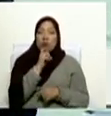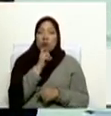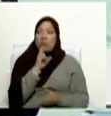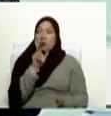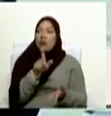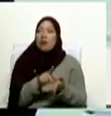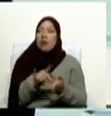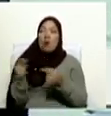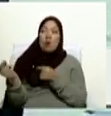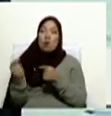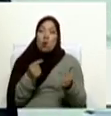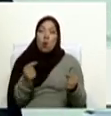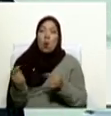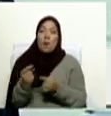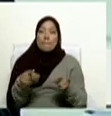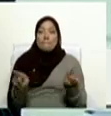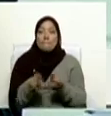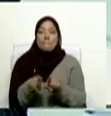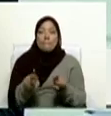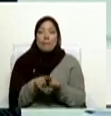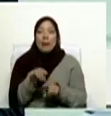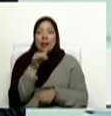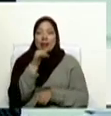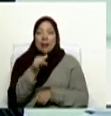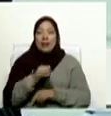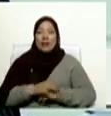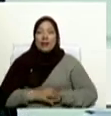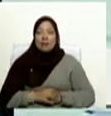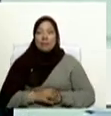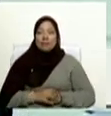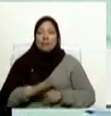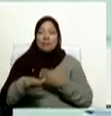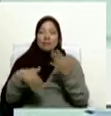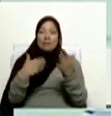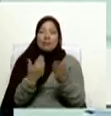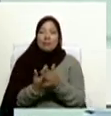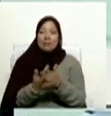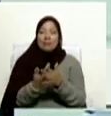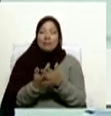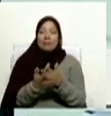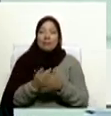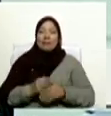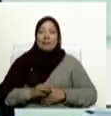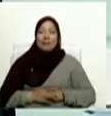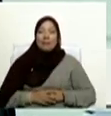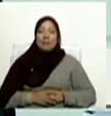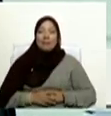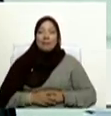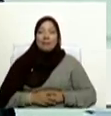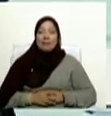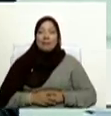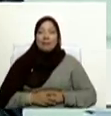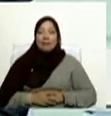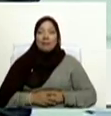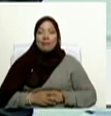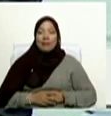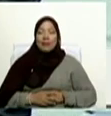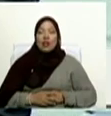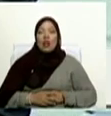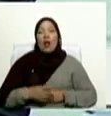para pintarse como una víctima cuando no son otra cosa que unos ladrones esa